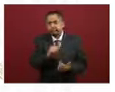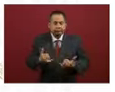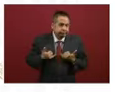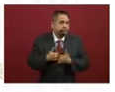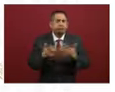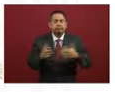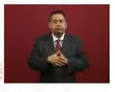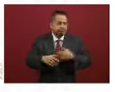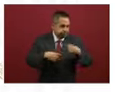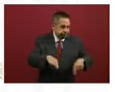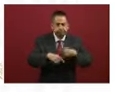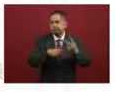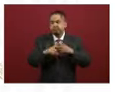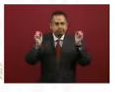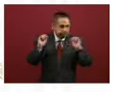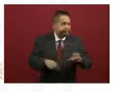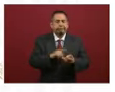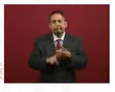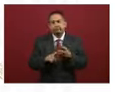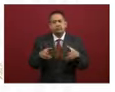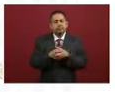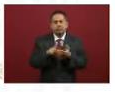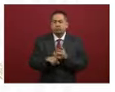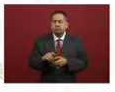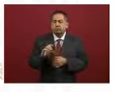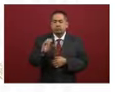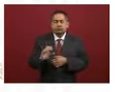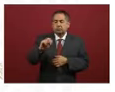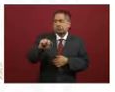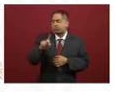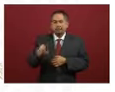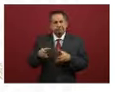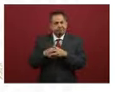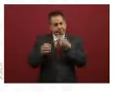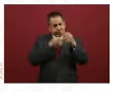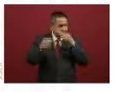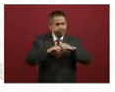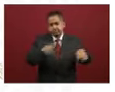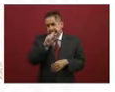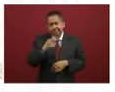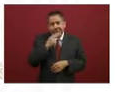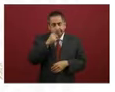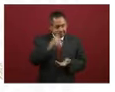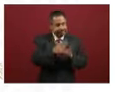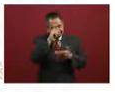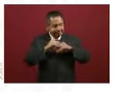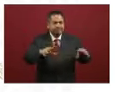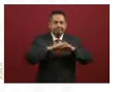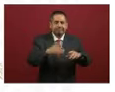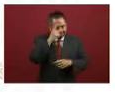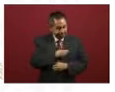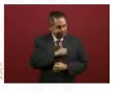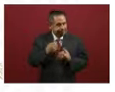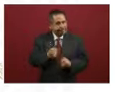jóvenes, futbolistas, atletas que están relacionados en la Comisión Nacional de Deporte, que también es una aliada en esta tarea, y que participarán, por un